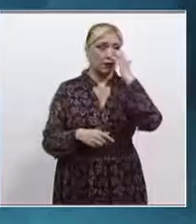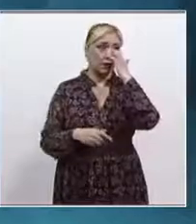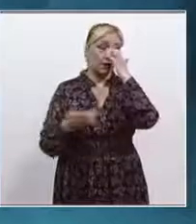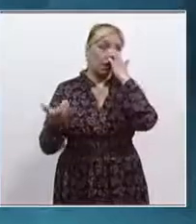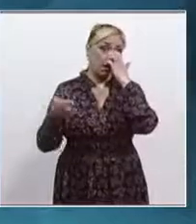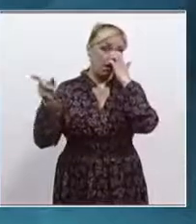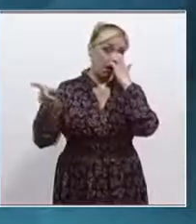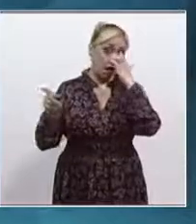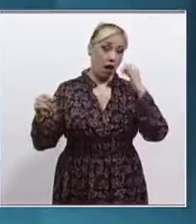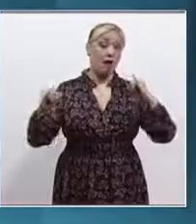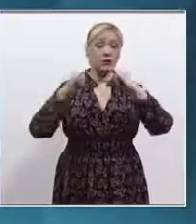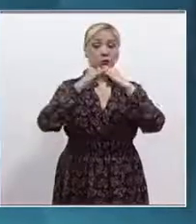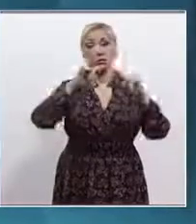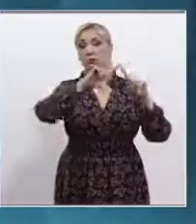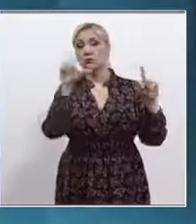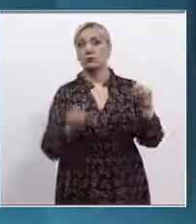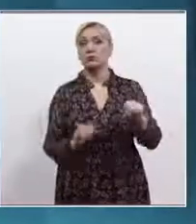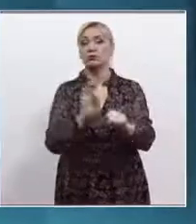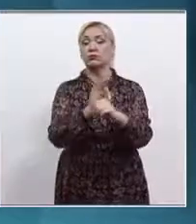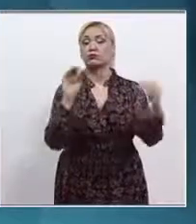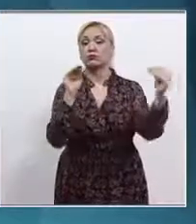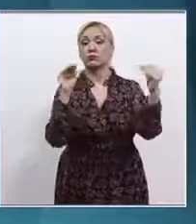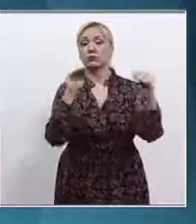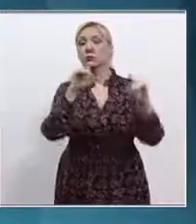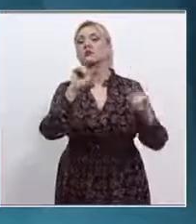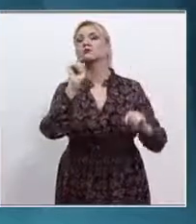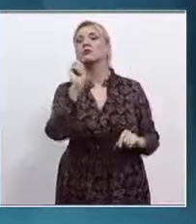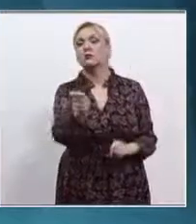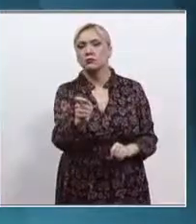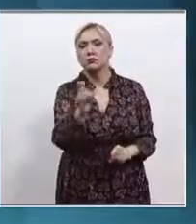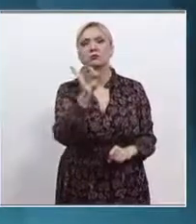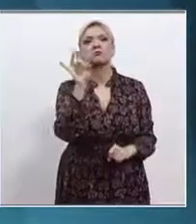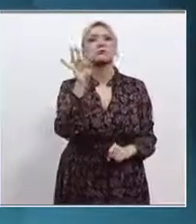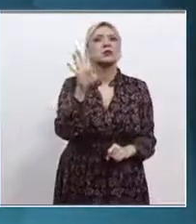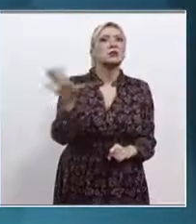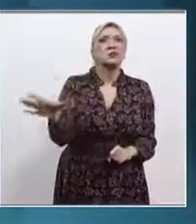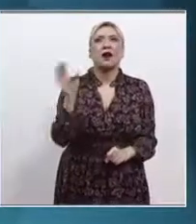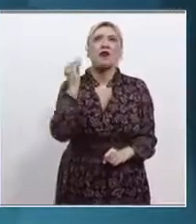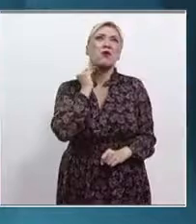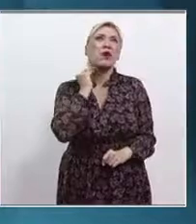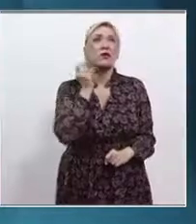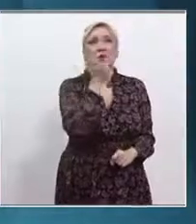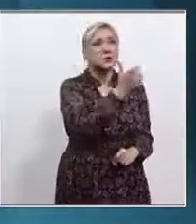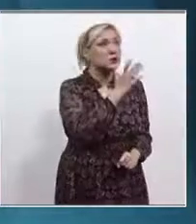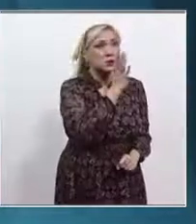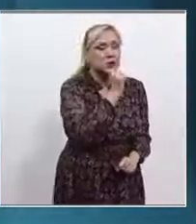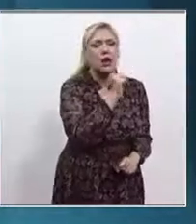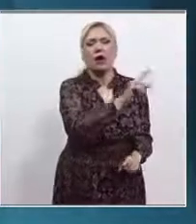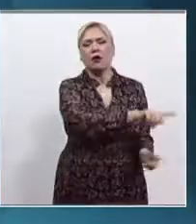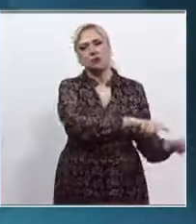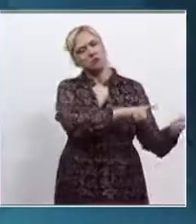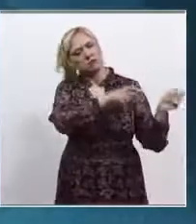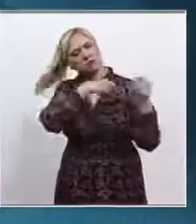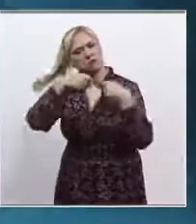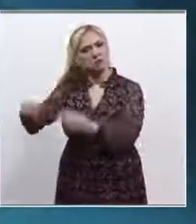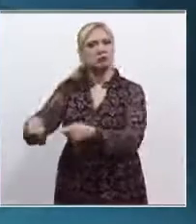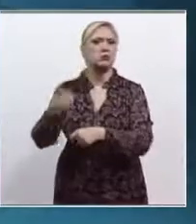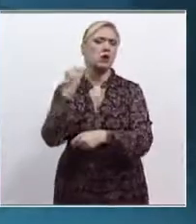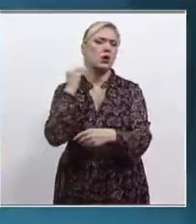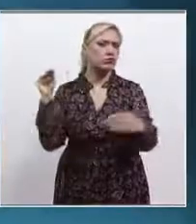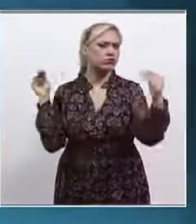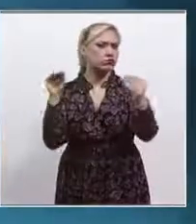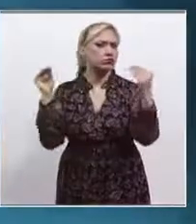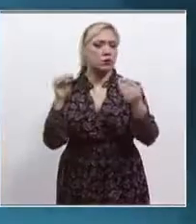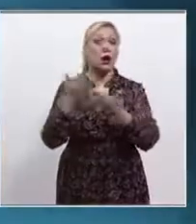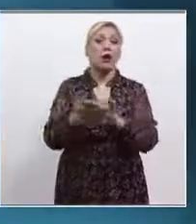Defensoría Pública Federal, brinda defensa gratuita a quienes no pueden pagar un abogado o abogada. Actualmente representa a personas en situación